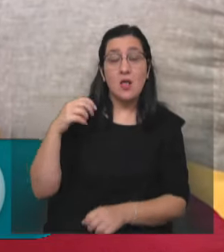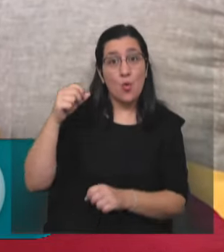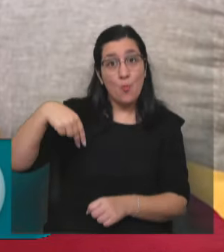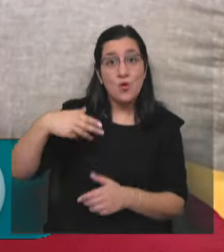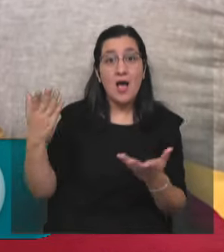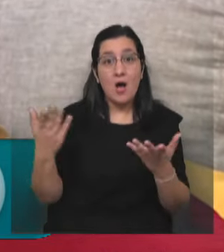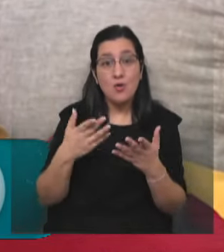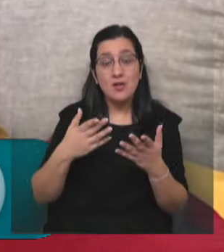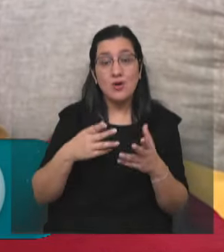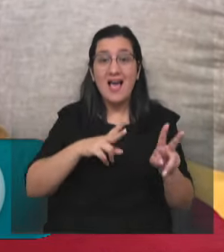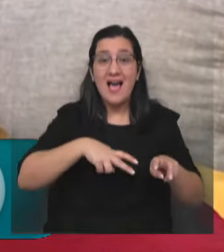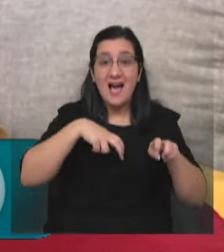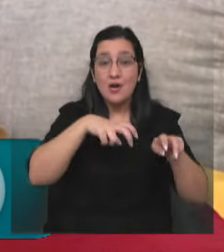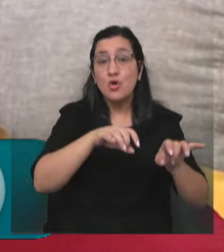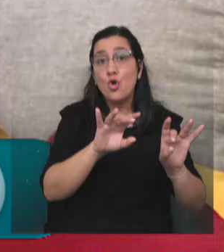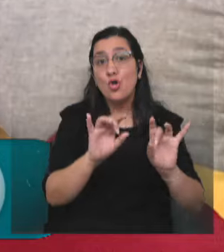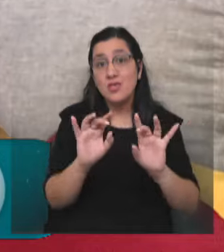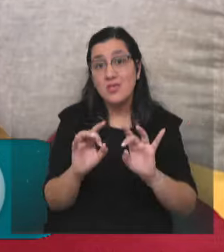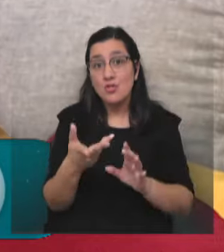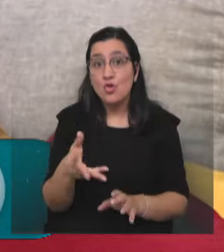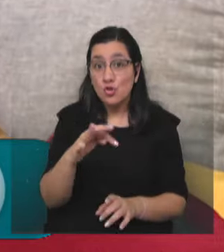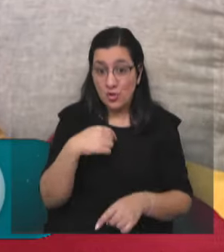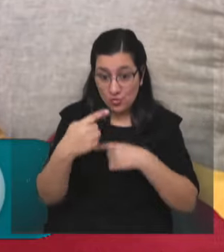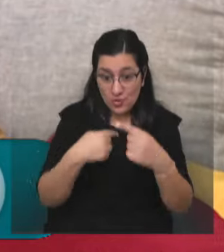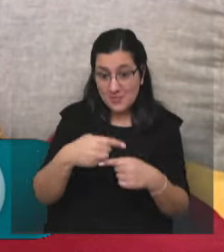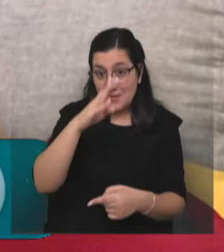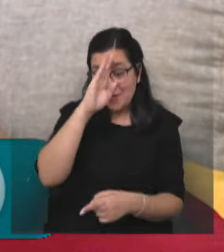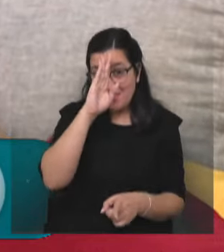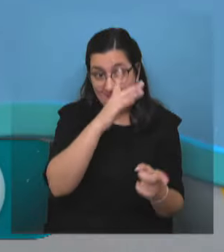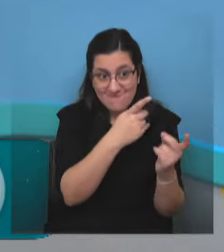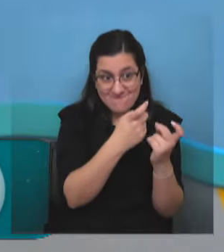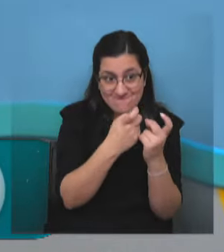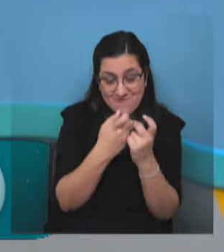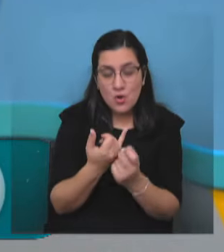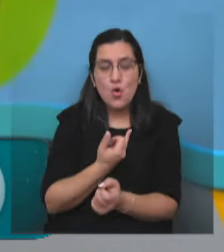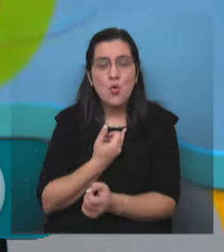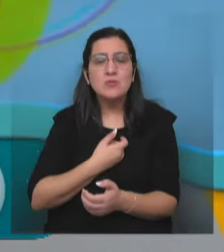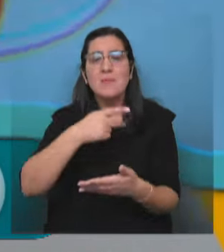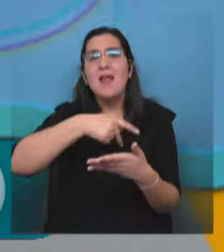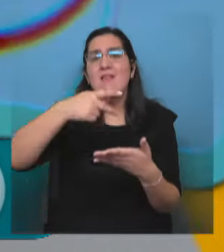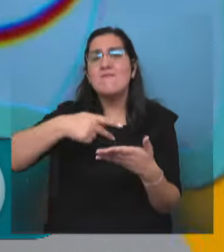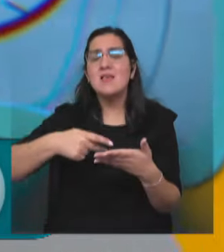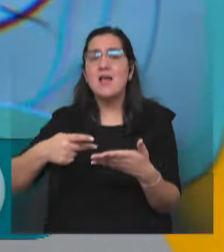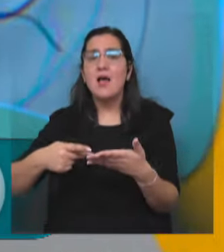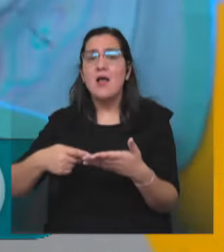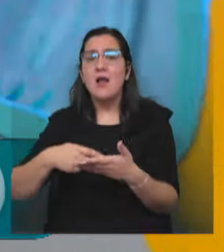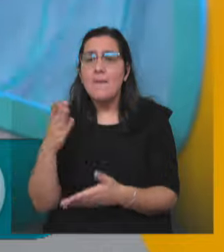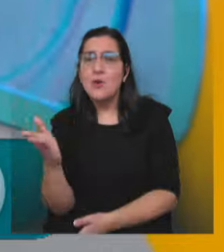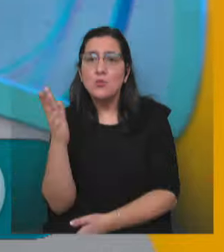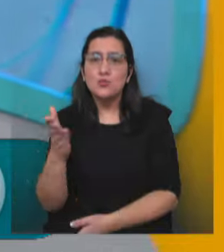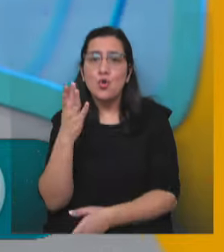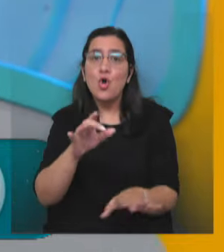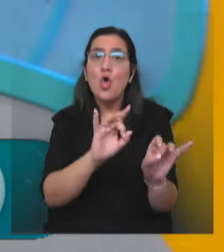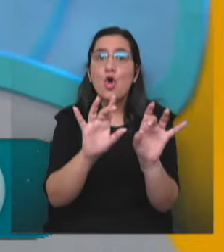de la agroecología estamos aprendiendo todos los días, todos los días. ¿Y cómo se planifica esta producción que tiene que ver con lo